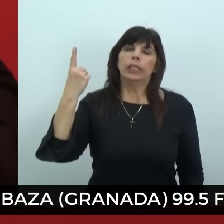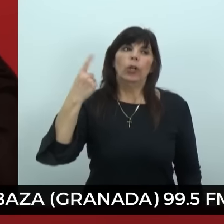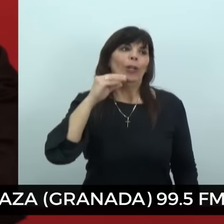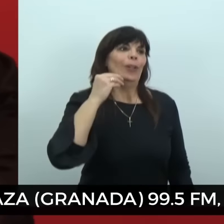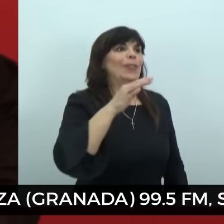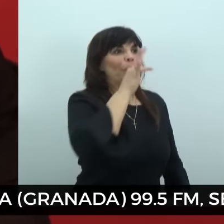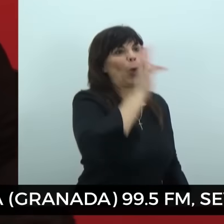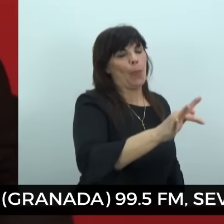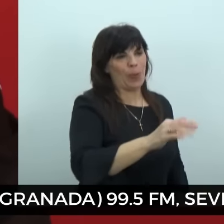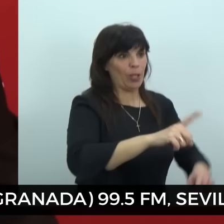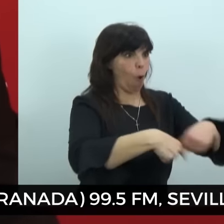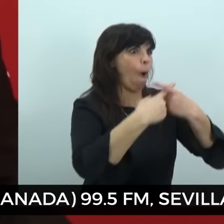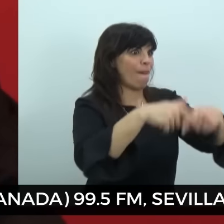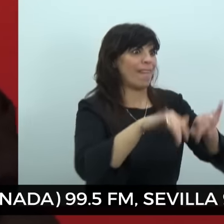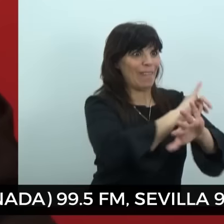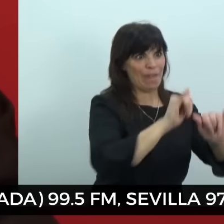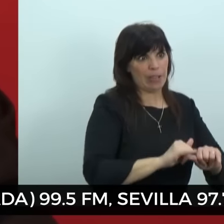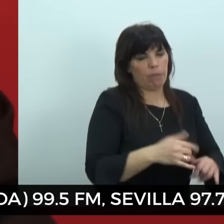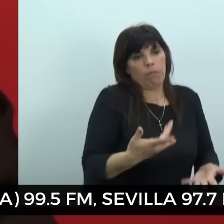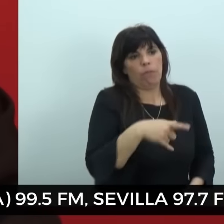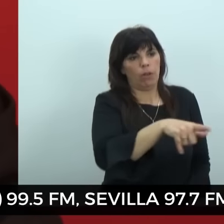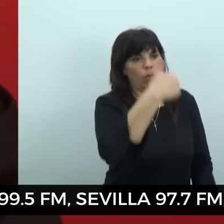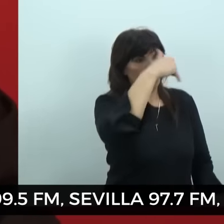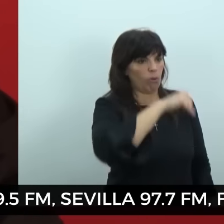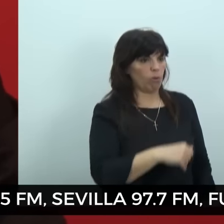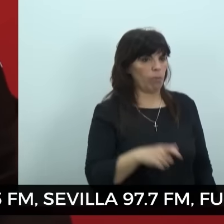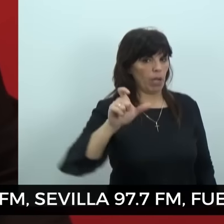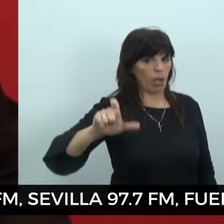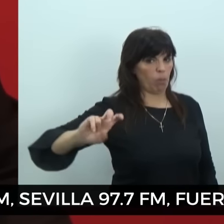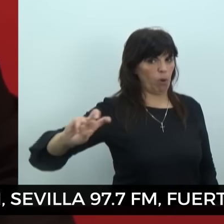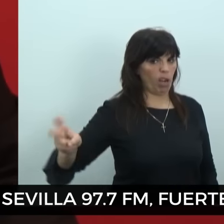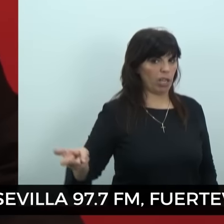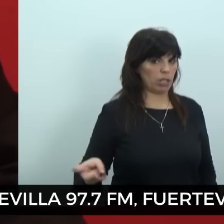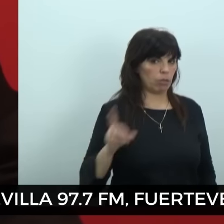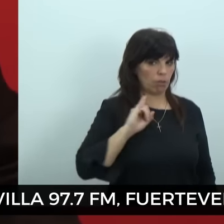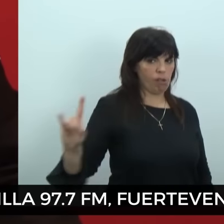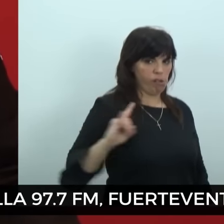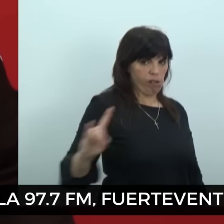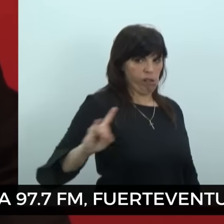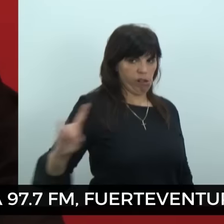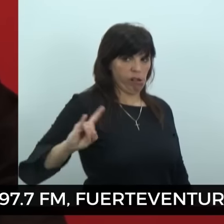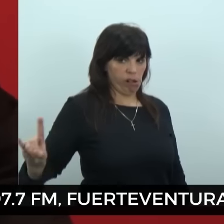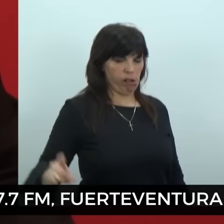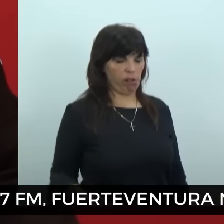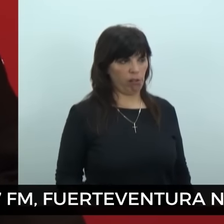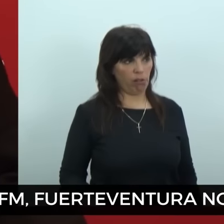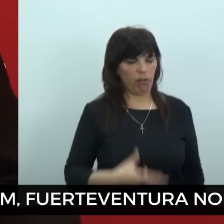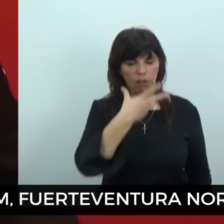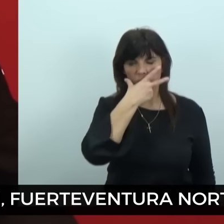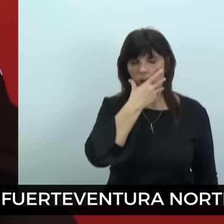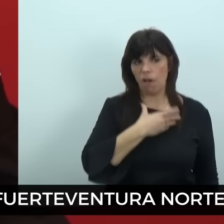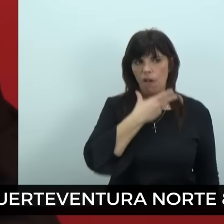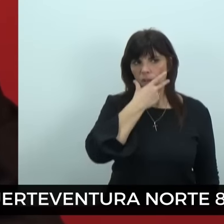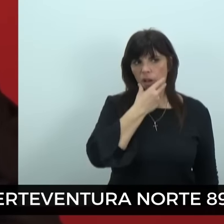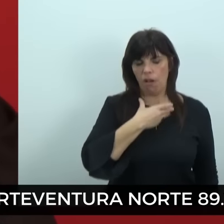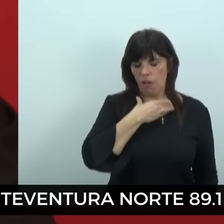feliz, pero tú eres un mujeriego, no me gusta la palabra, vamos a decir, eres un sinvergüenza, esa es la palabra adecuada.